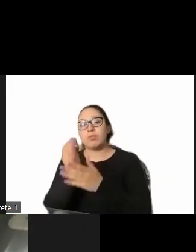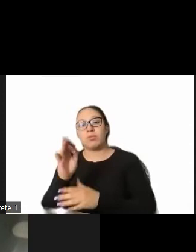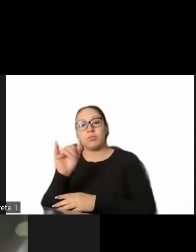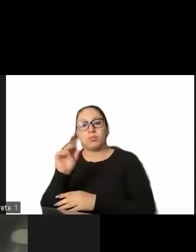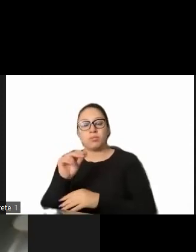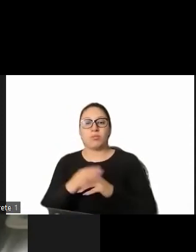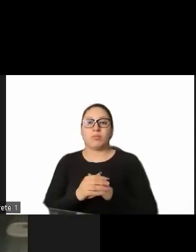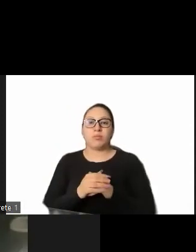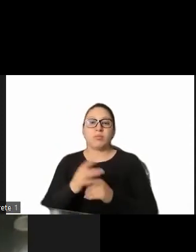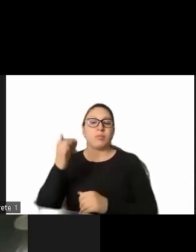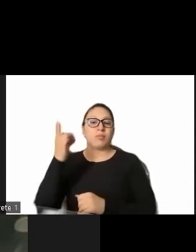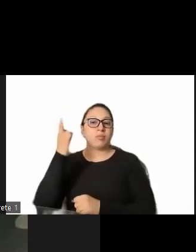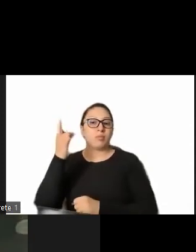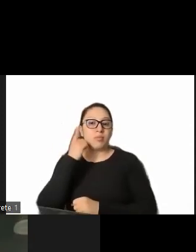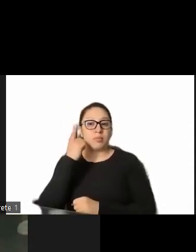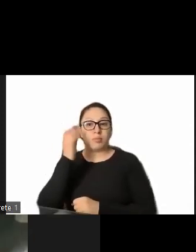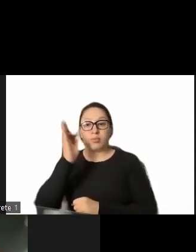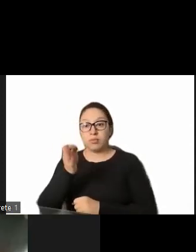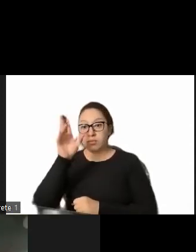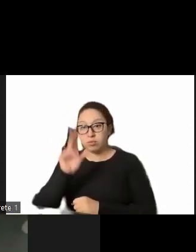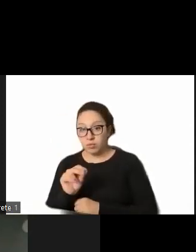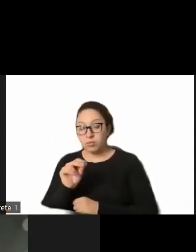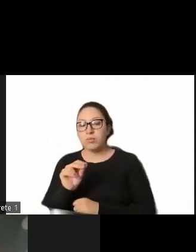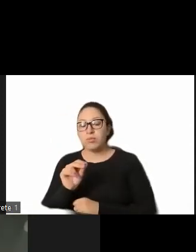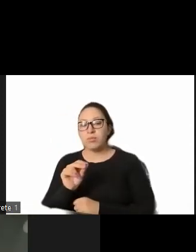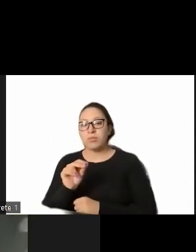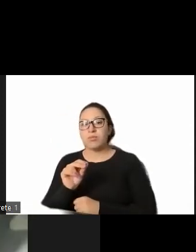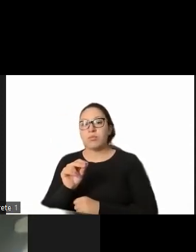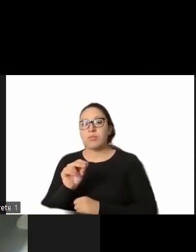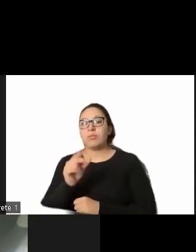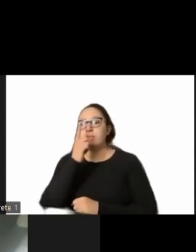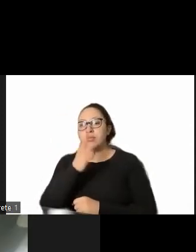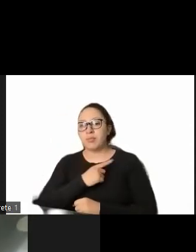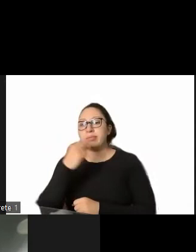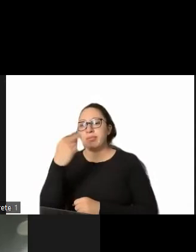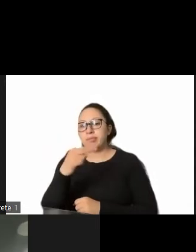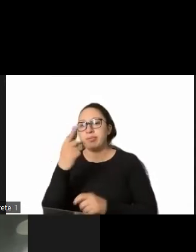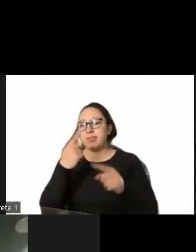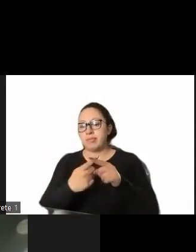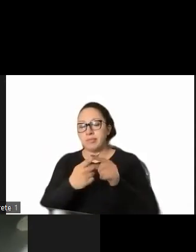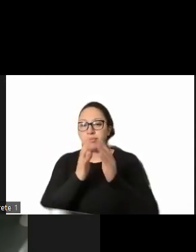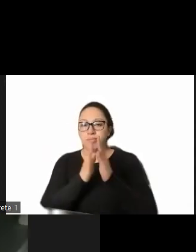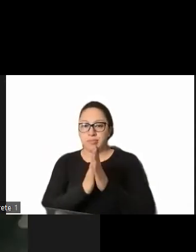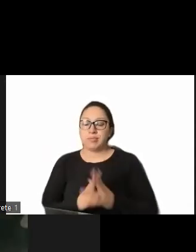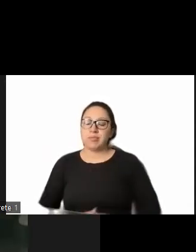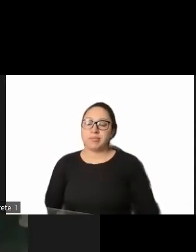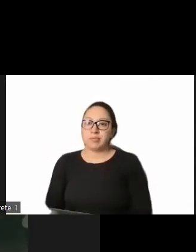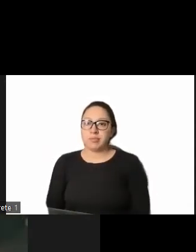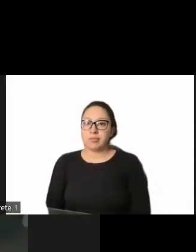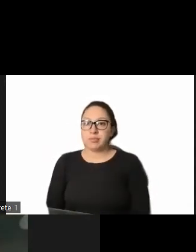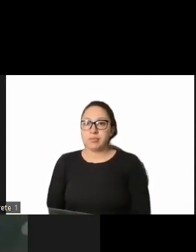estén en contra de dispensar la lectura y aprobar el orden del día, sírvanse manifestarlo de viva voz.